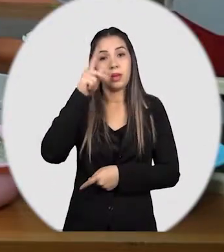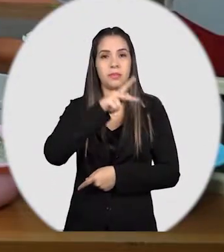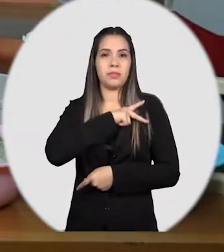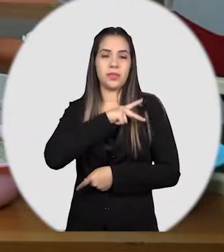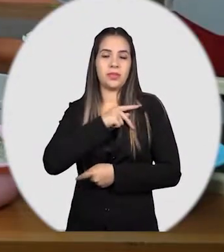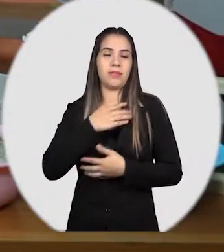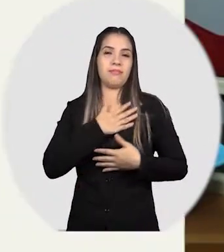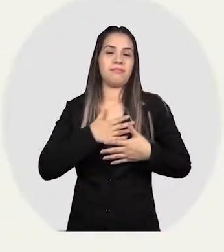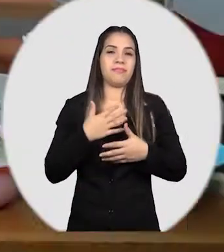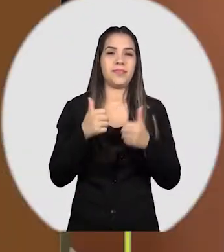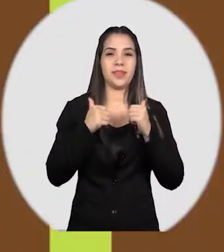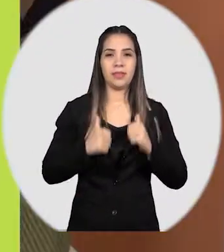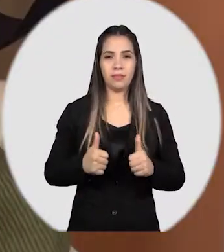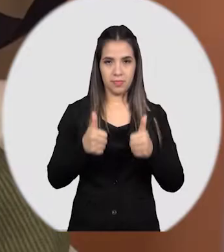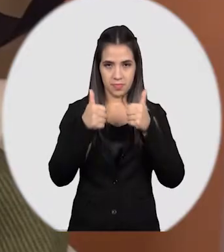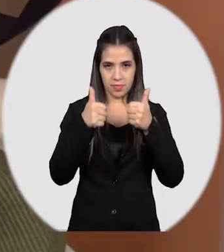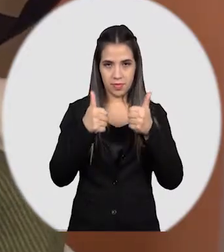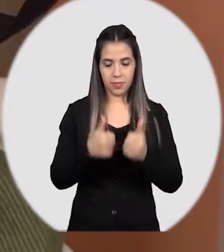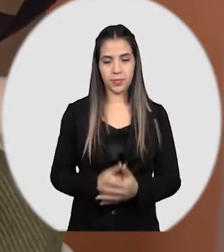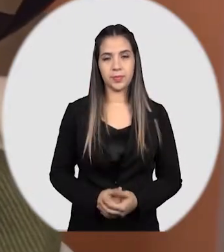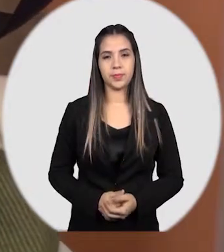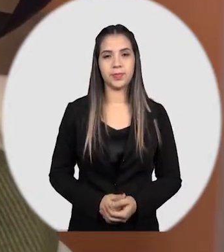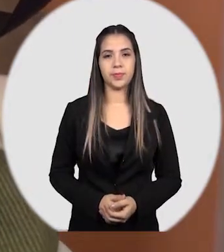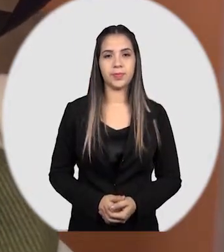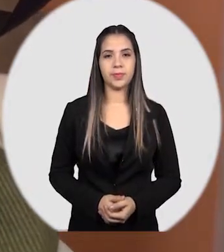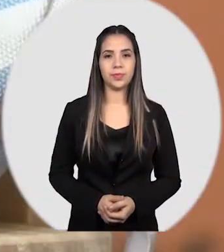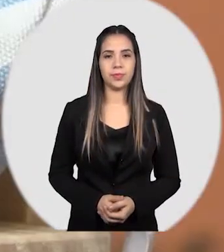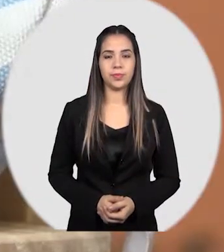de las personas.